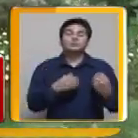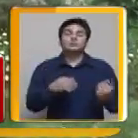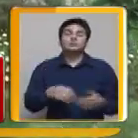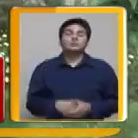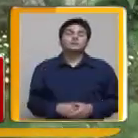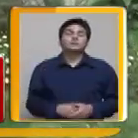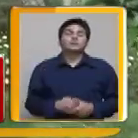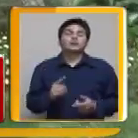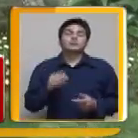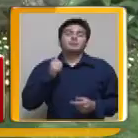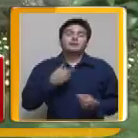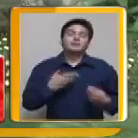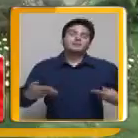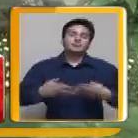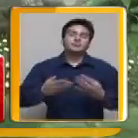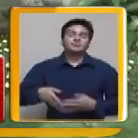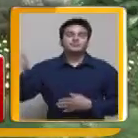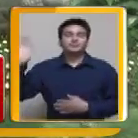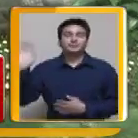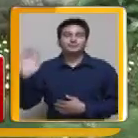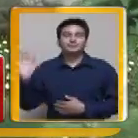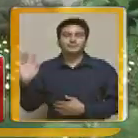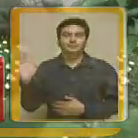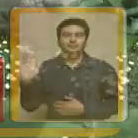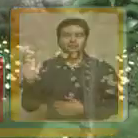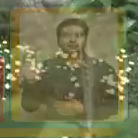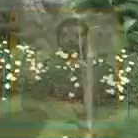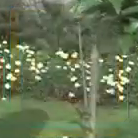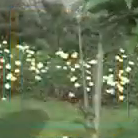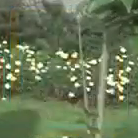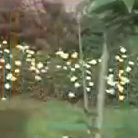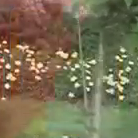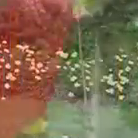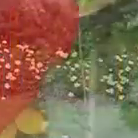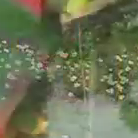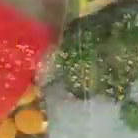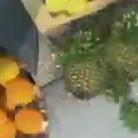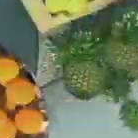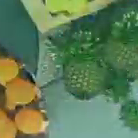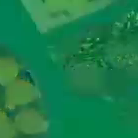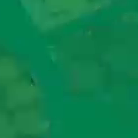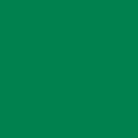el Círculo de Oficiales del Ejército. Mañana nos reencontramos. Permiso.